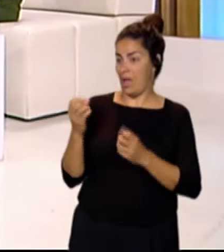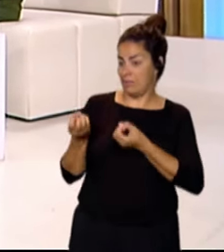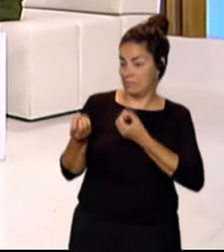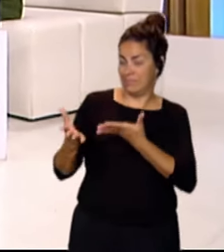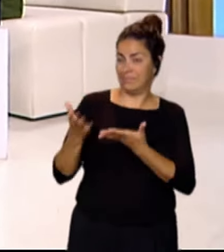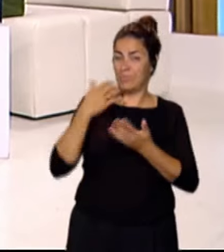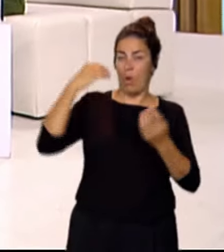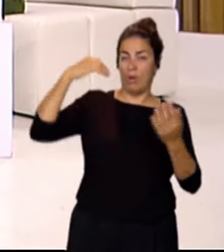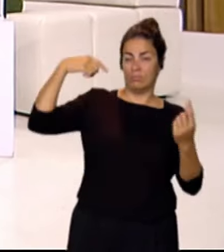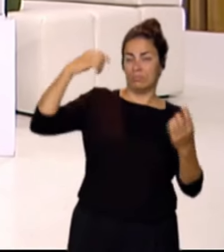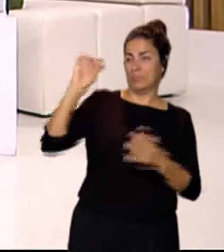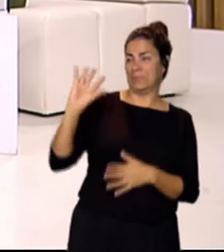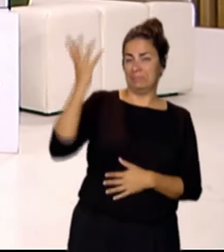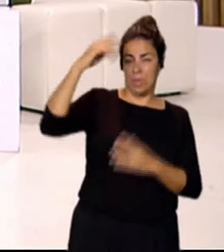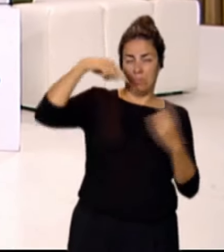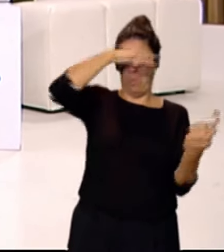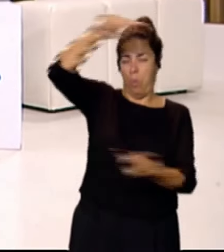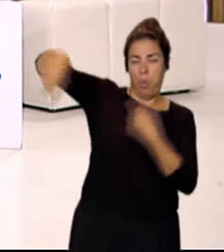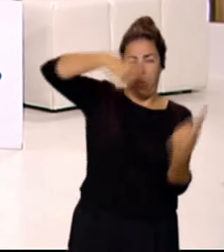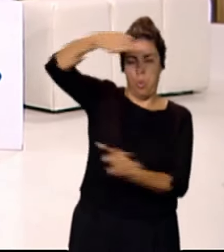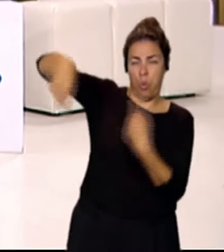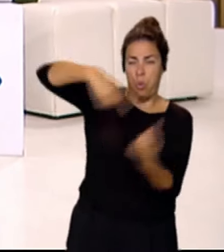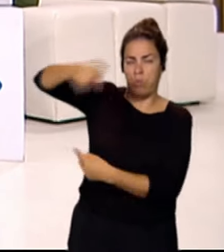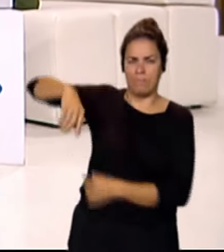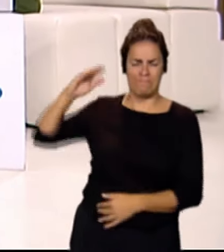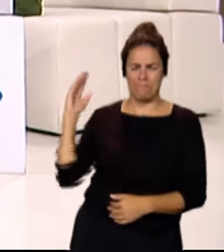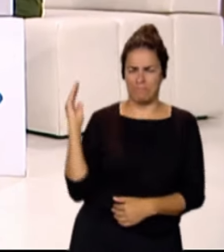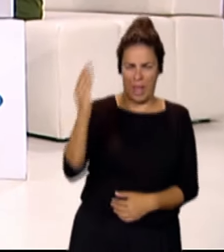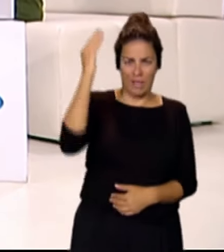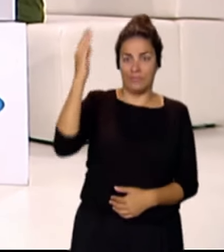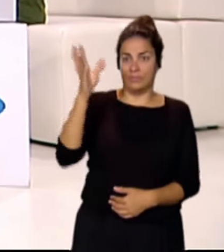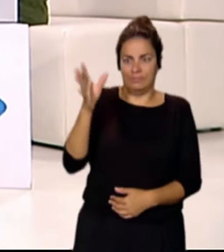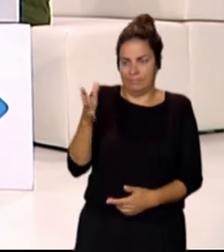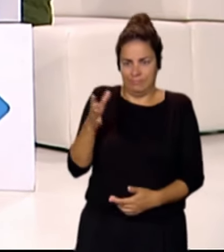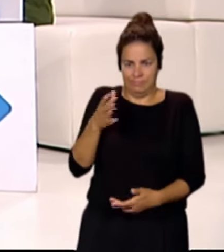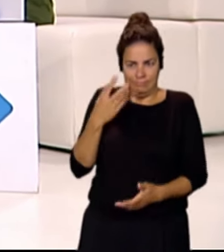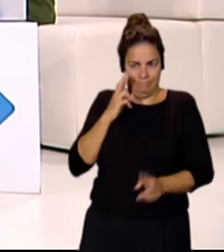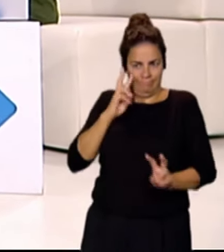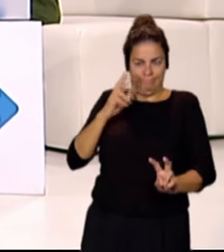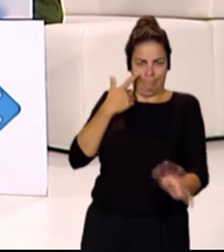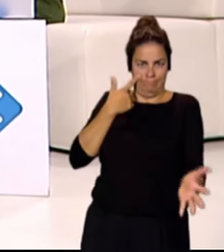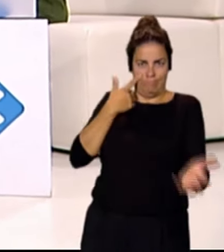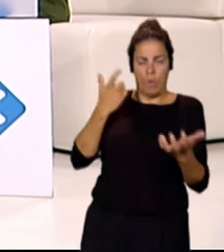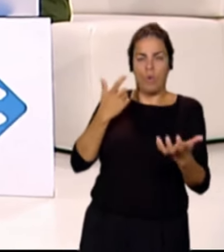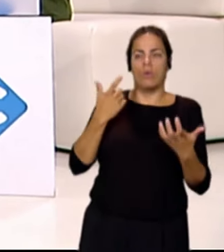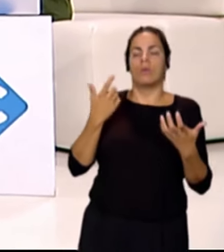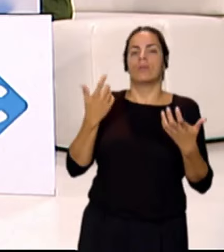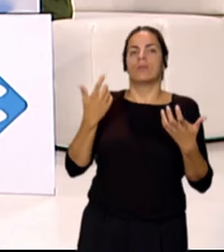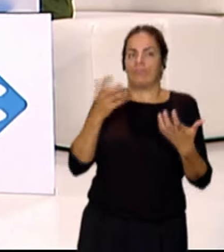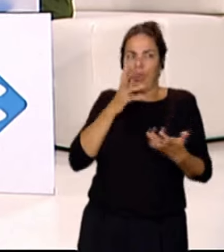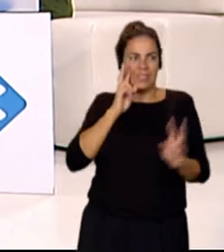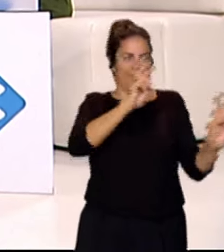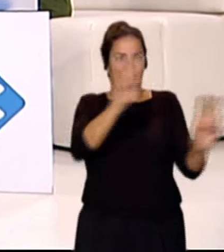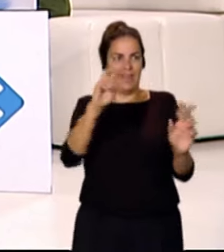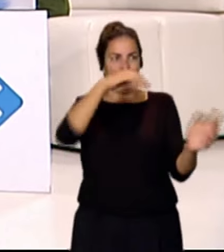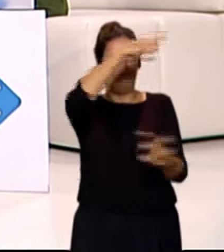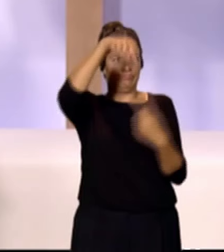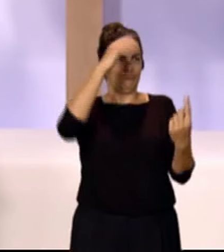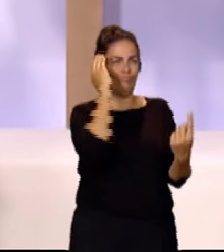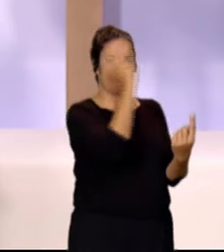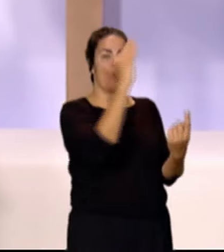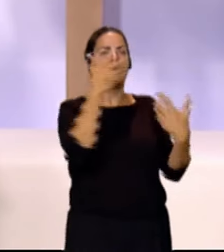fue devastador en cuanto a la vista de de todos nosotros pero sí es verdad que luego en cuanto al impacto al estrés que supuso